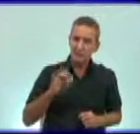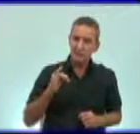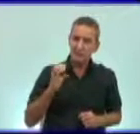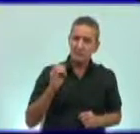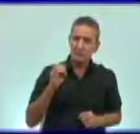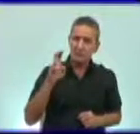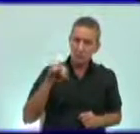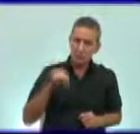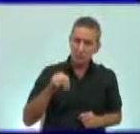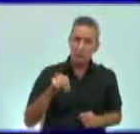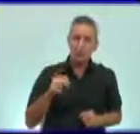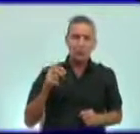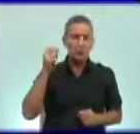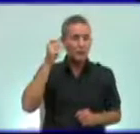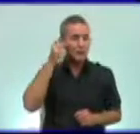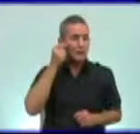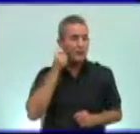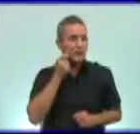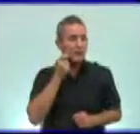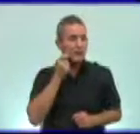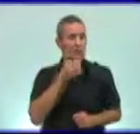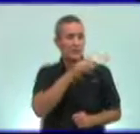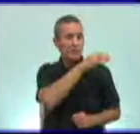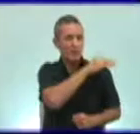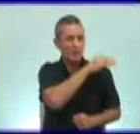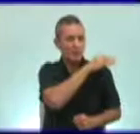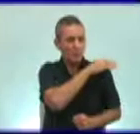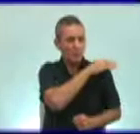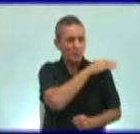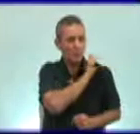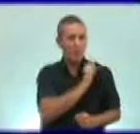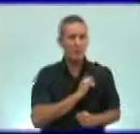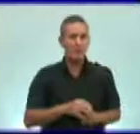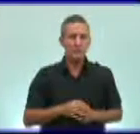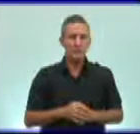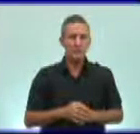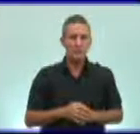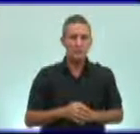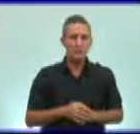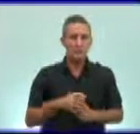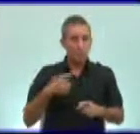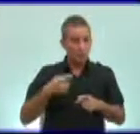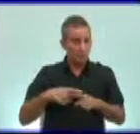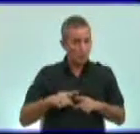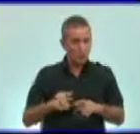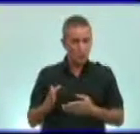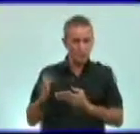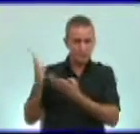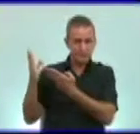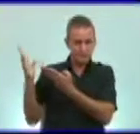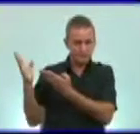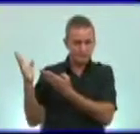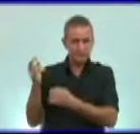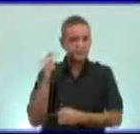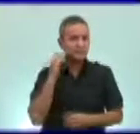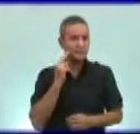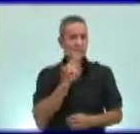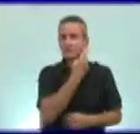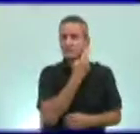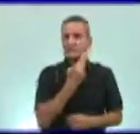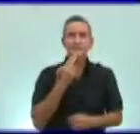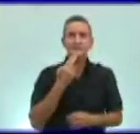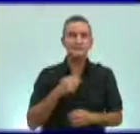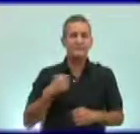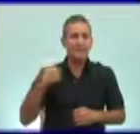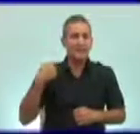presidente Antonio Guzmán Blanco, alguien a quien acusan de autoritario. El propio Martí tiene que irse de